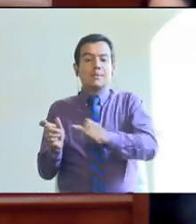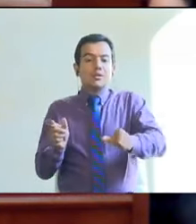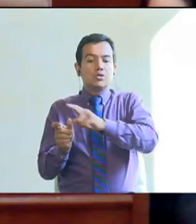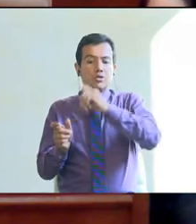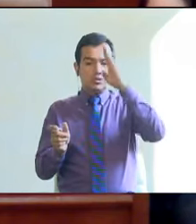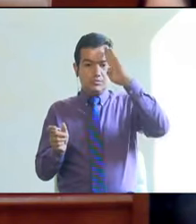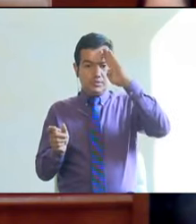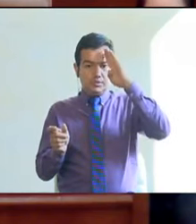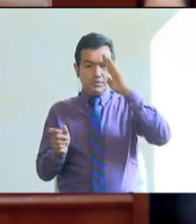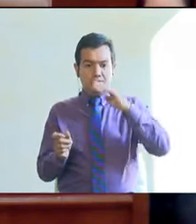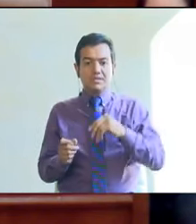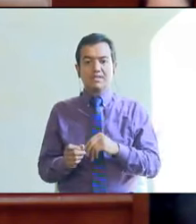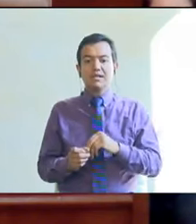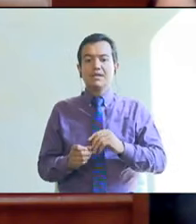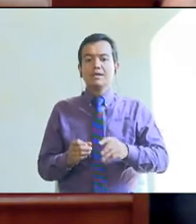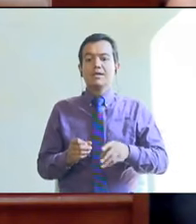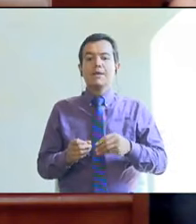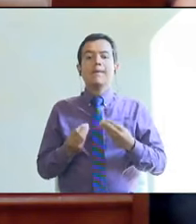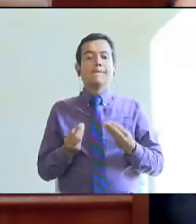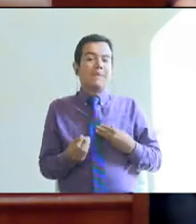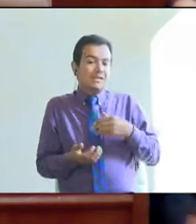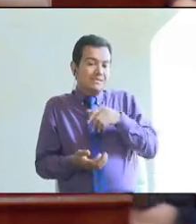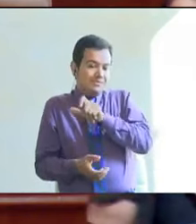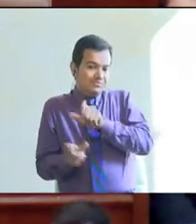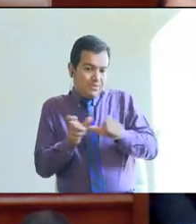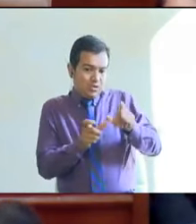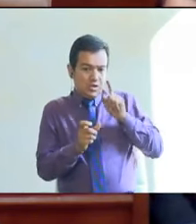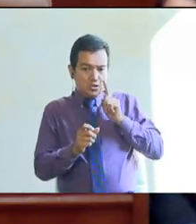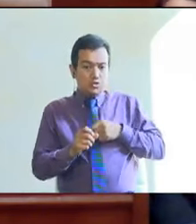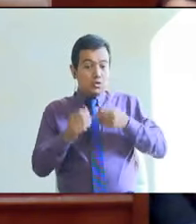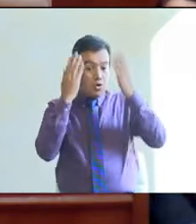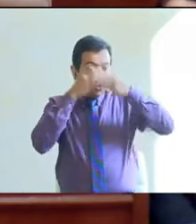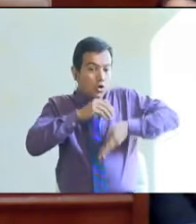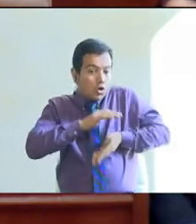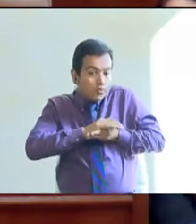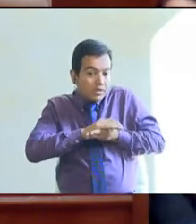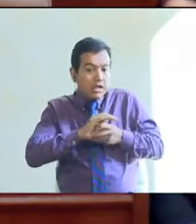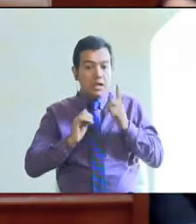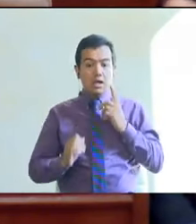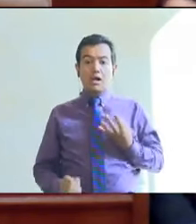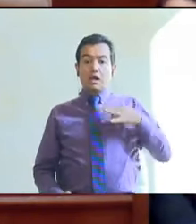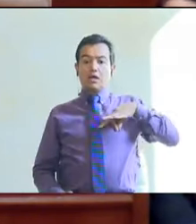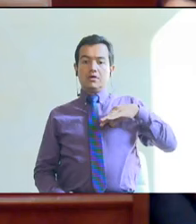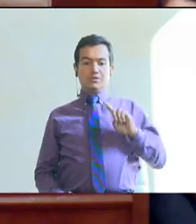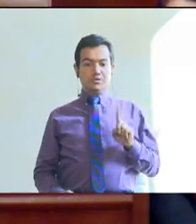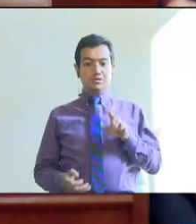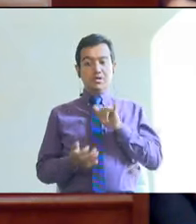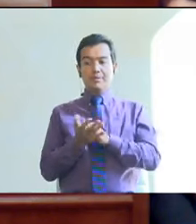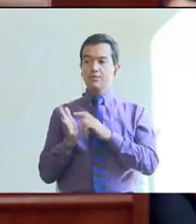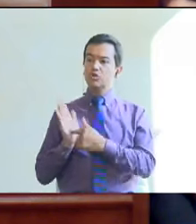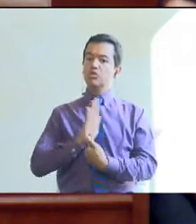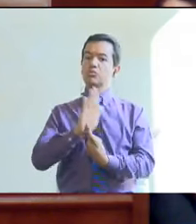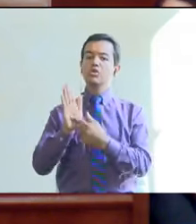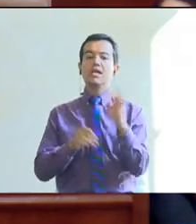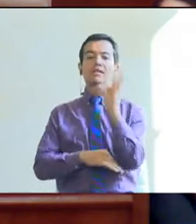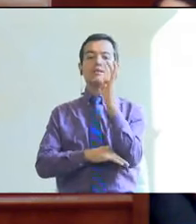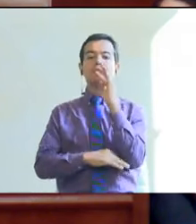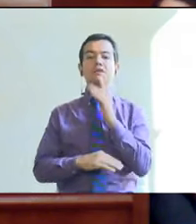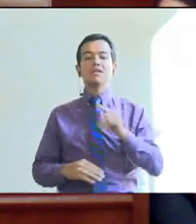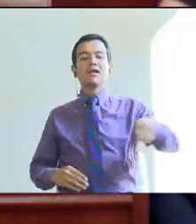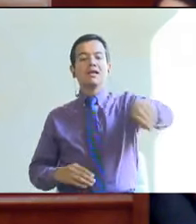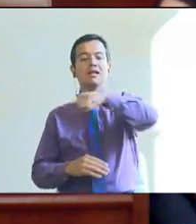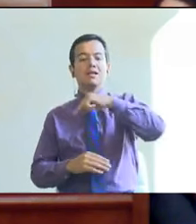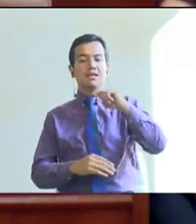ponentes señor pres y el corrupto no se va beneficiar magnífico entonces quea constancia ante el país y ante esta cámara se cierra la discusión